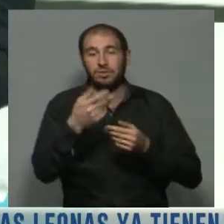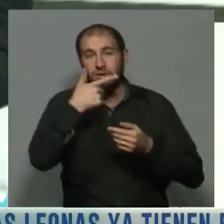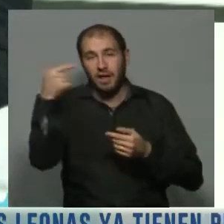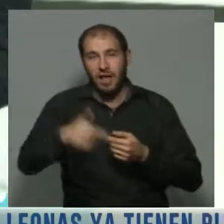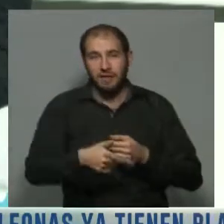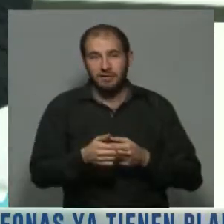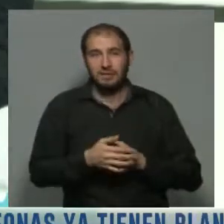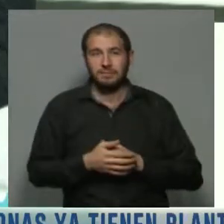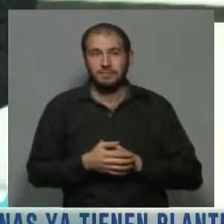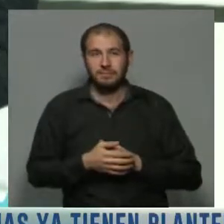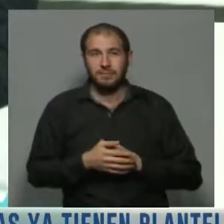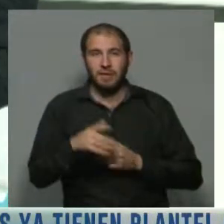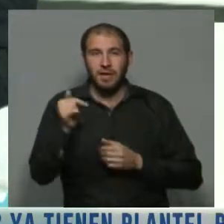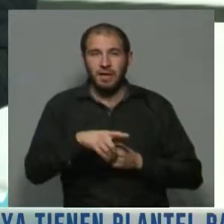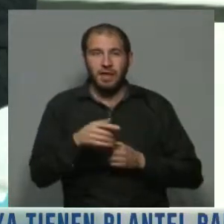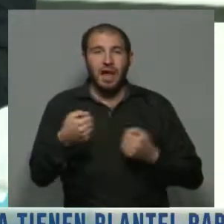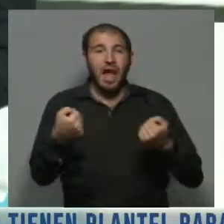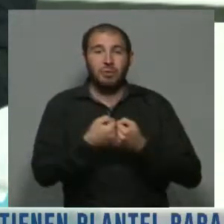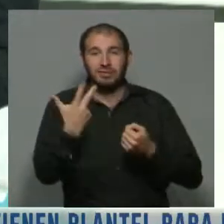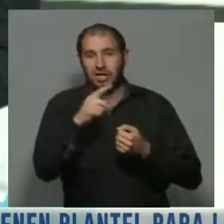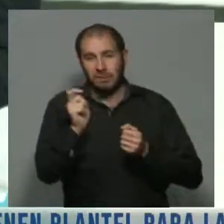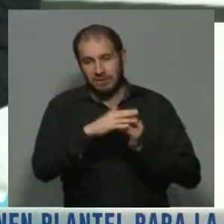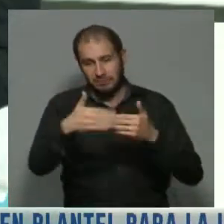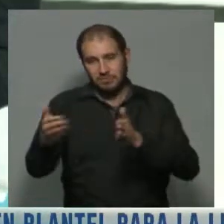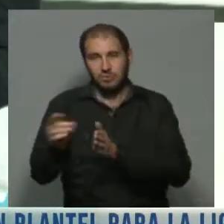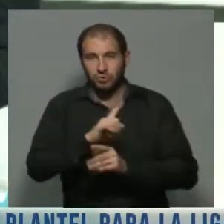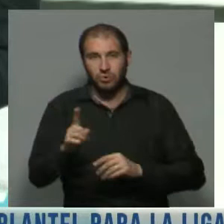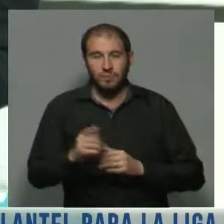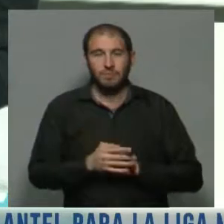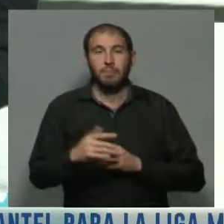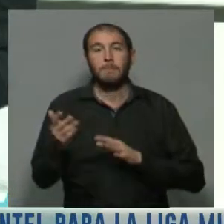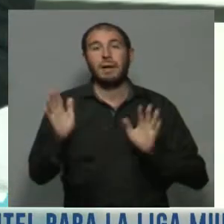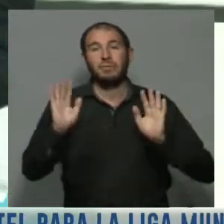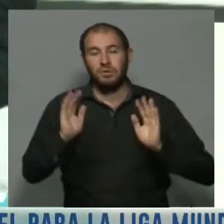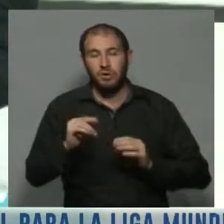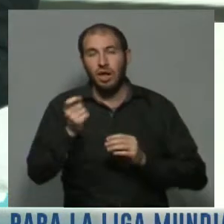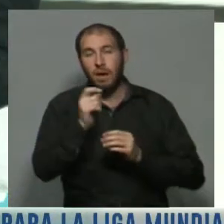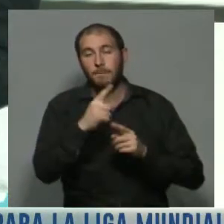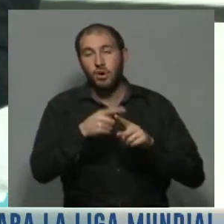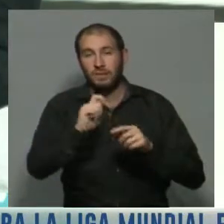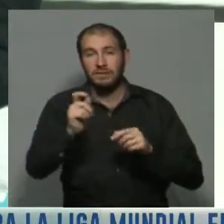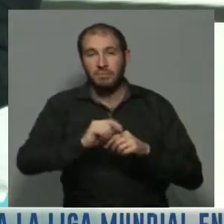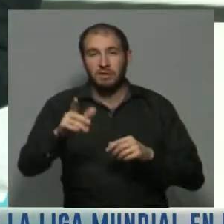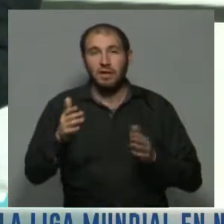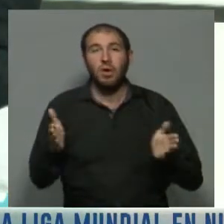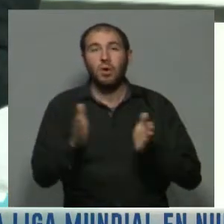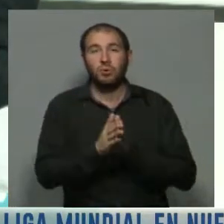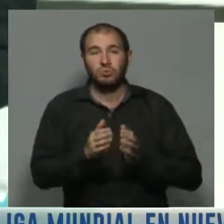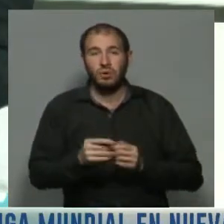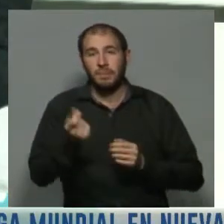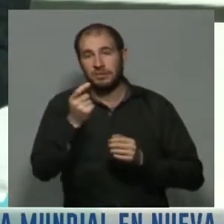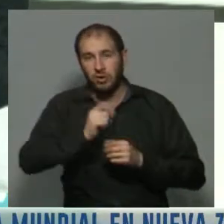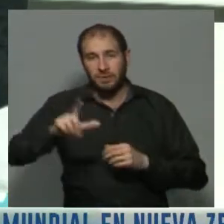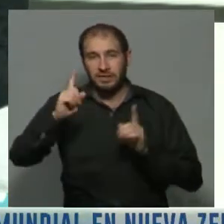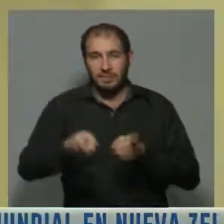combustibles seguramente no van a ser acuerdos trimestrales y vamos a tener probablemente aumentos mensuales que vayan en sintonía con la